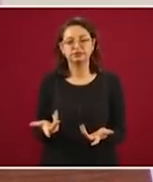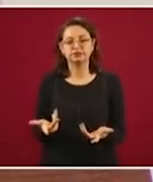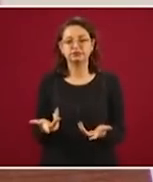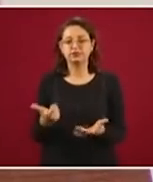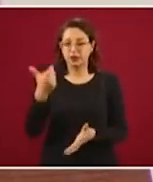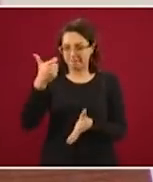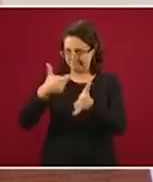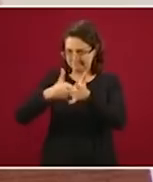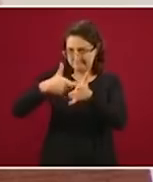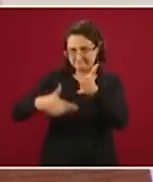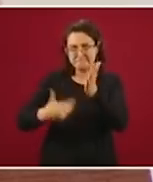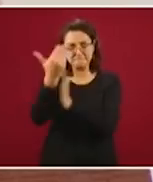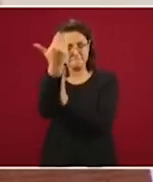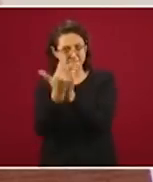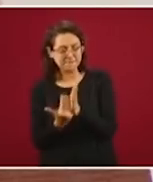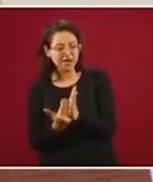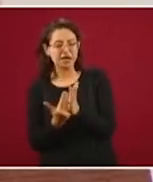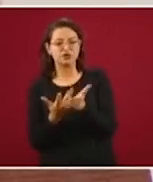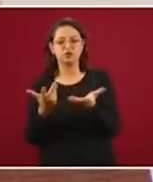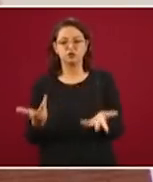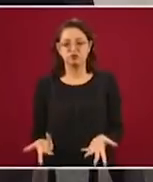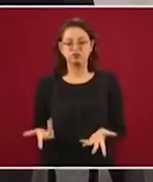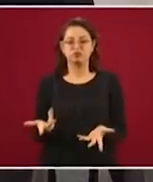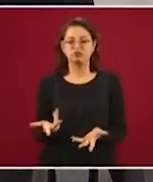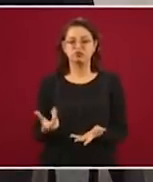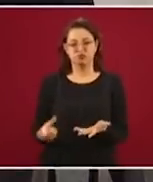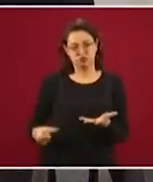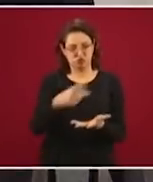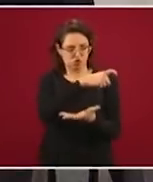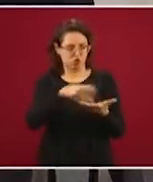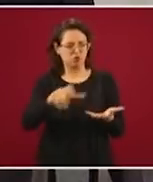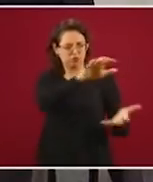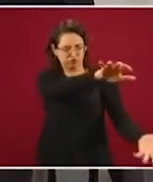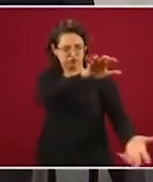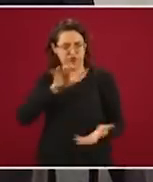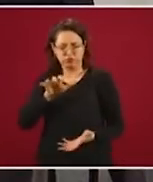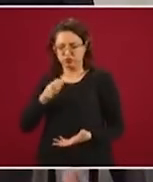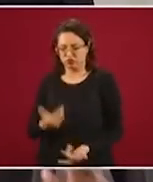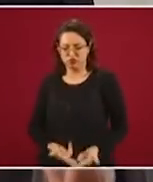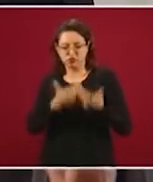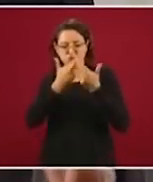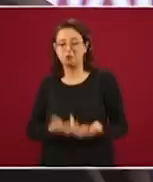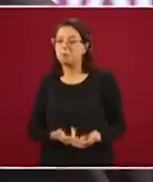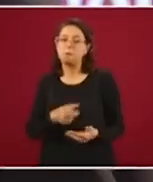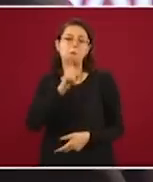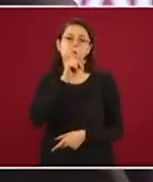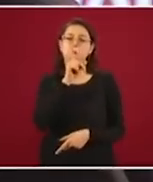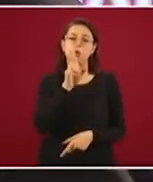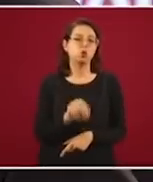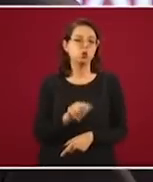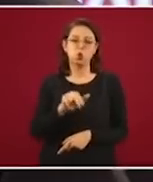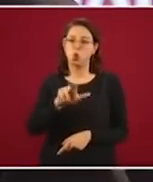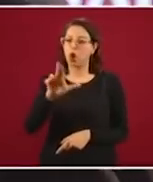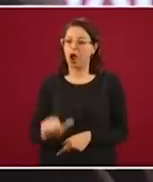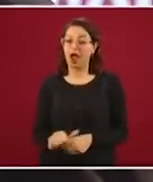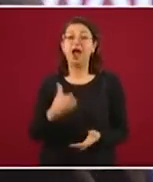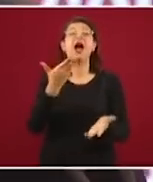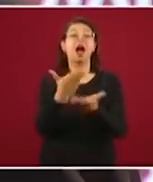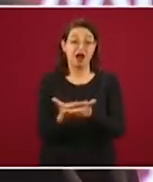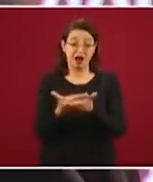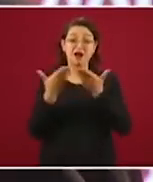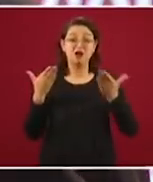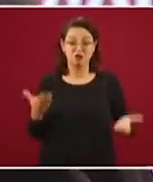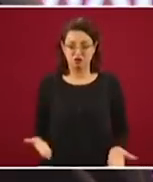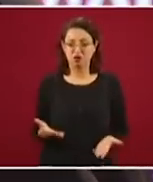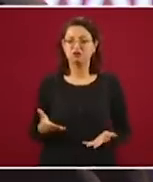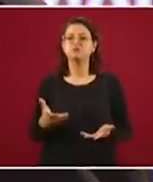amortiguar esos costos, esa especulación, haciendo una compra centralizada. Insisto, con el modelo de compra